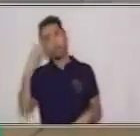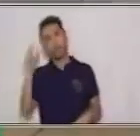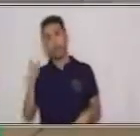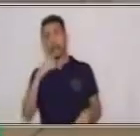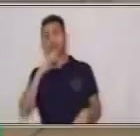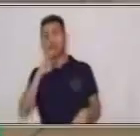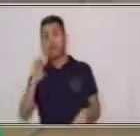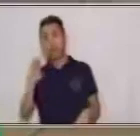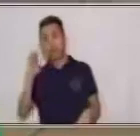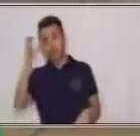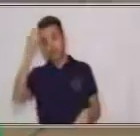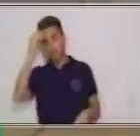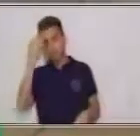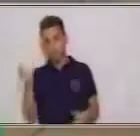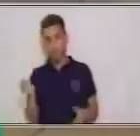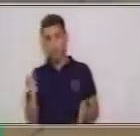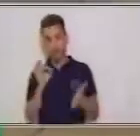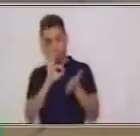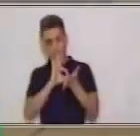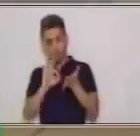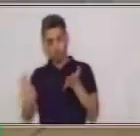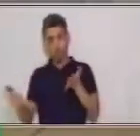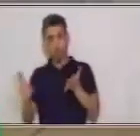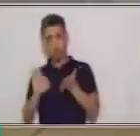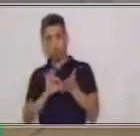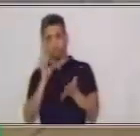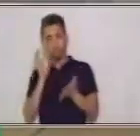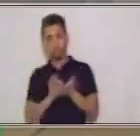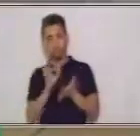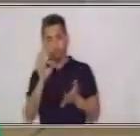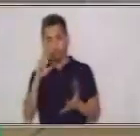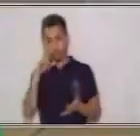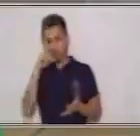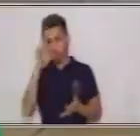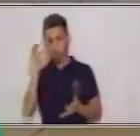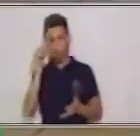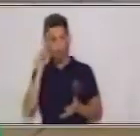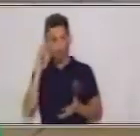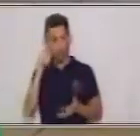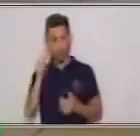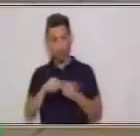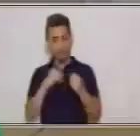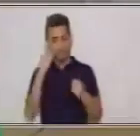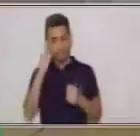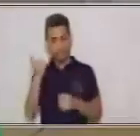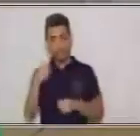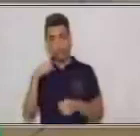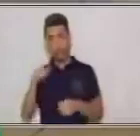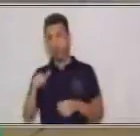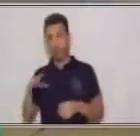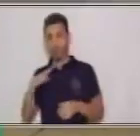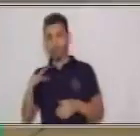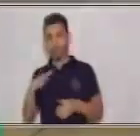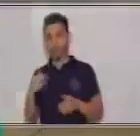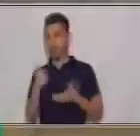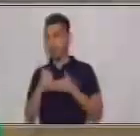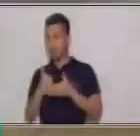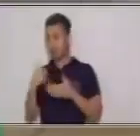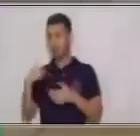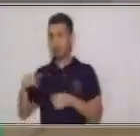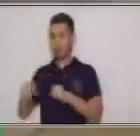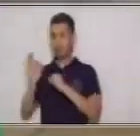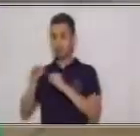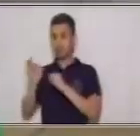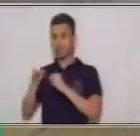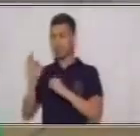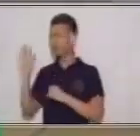lingüística, ortografía y escritura. Hoy agradecemos la compañía de Mauricio en la interpretación de